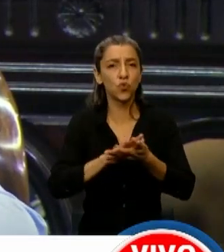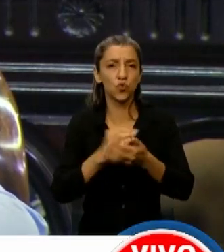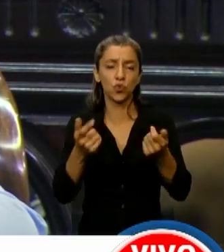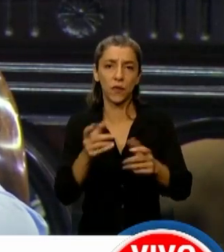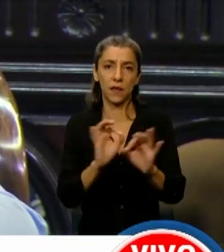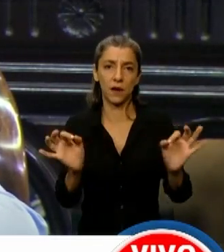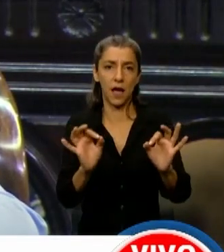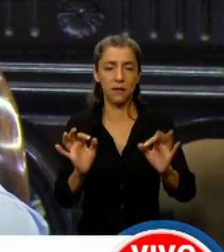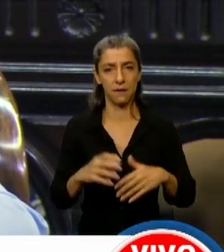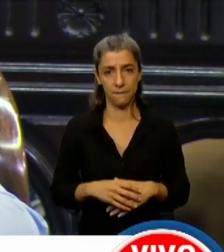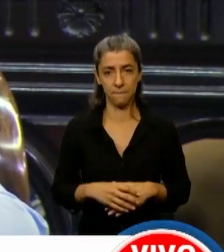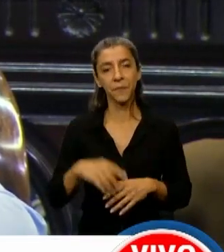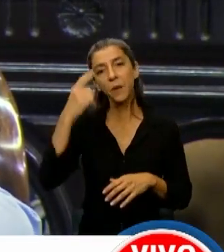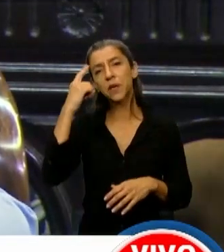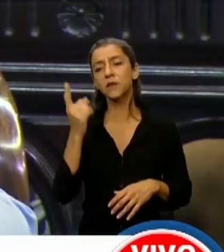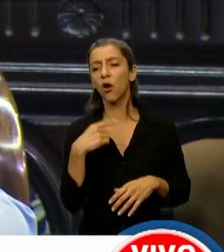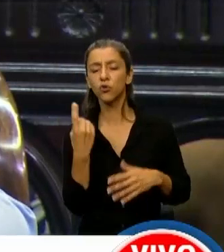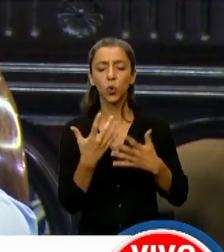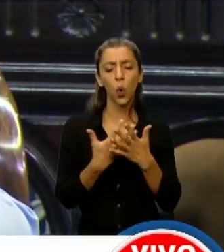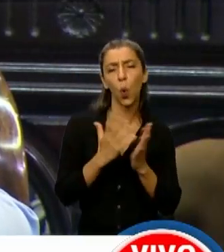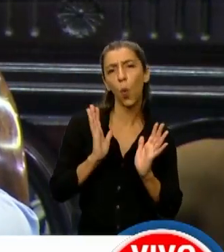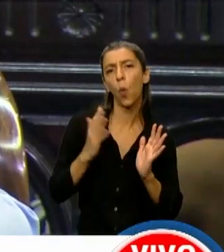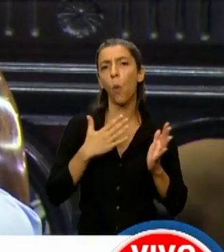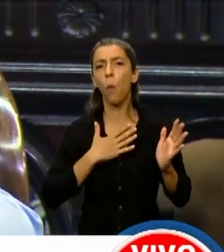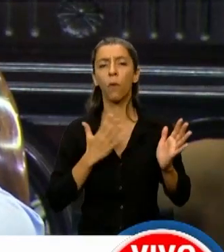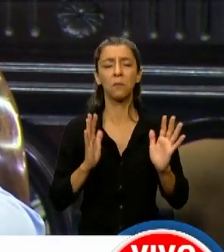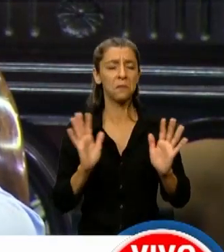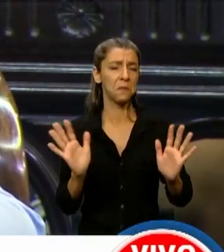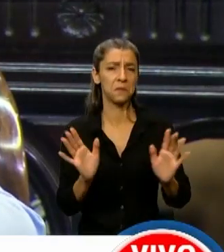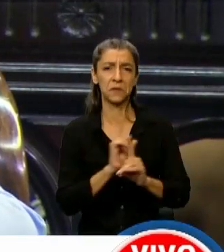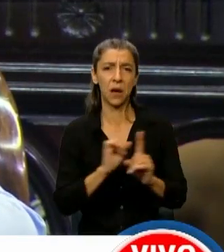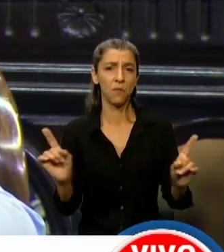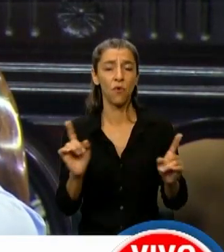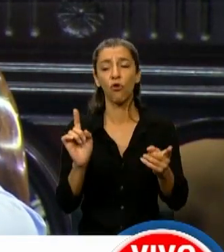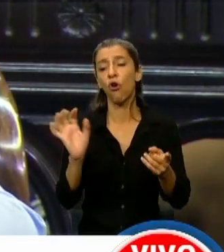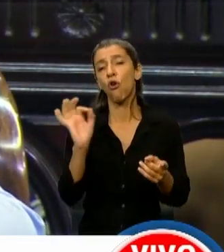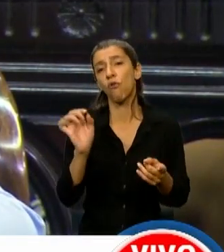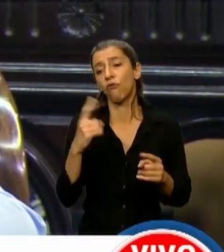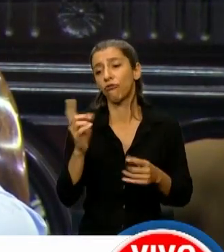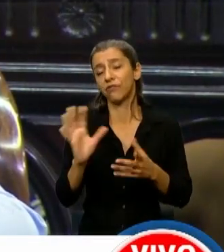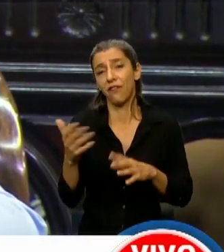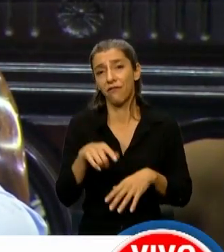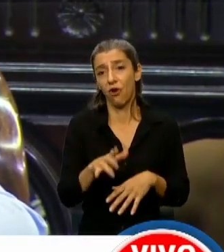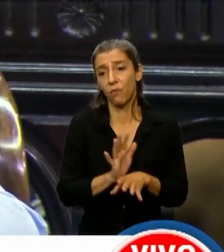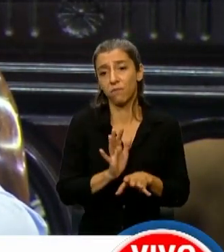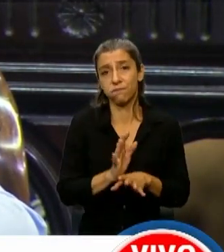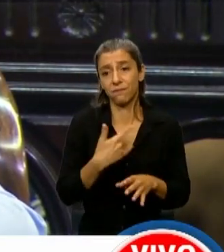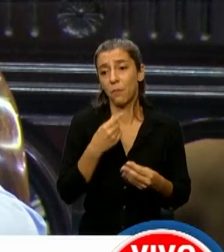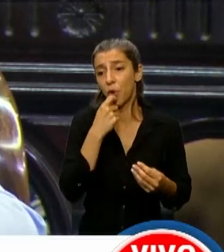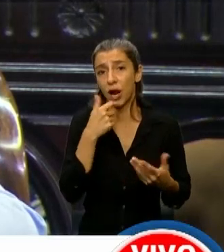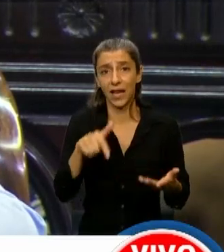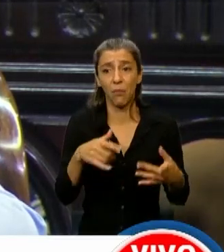con victimización o tratando un presupuesto de manera expresa en 4 días que el oficialismo no quiso tratar en